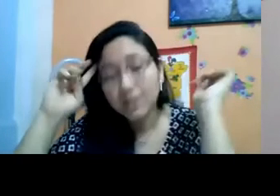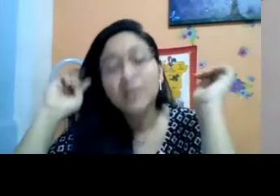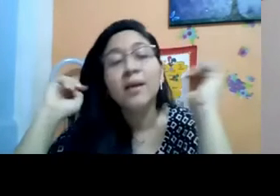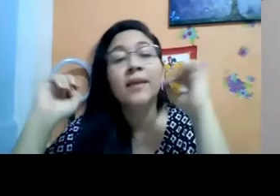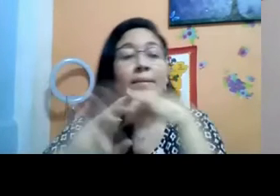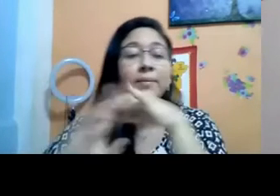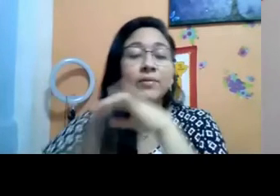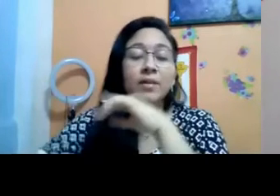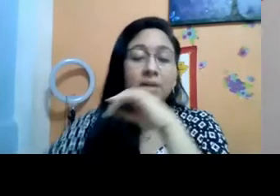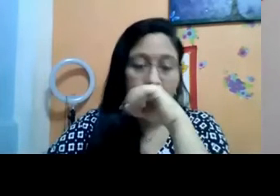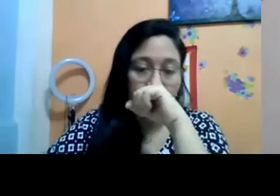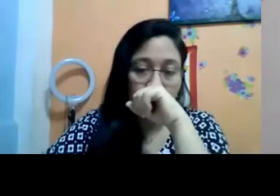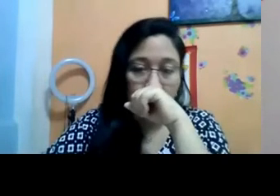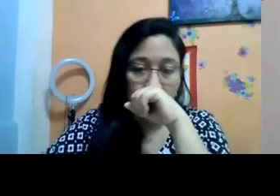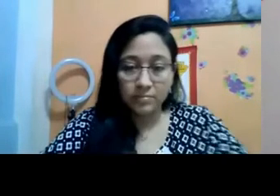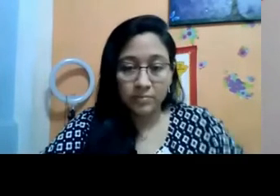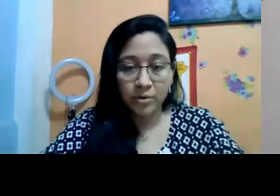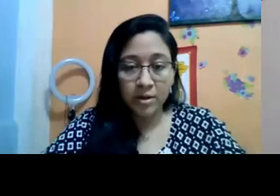¿sí? Debemos tener,